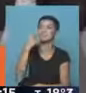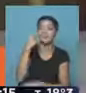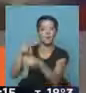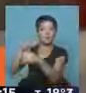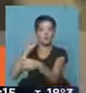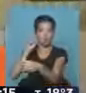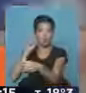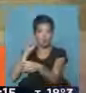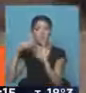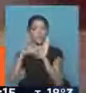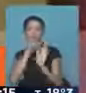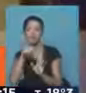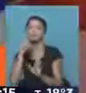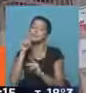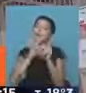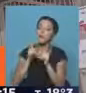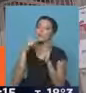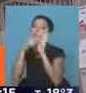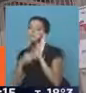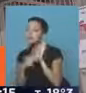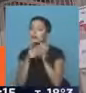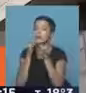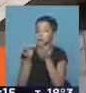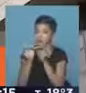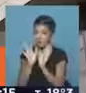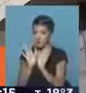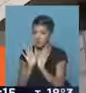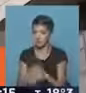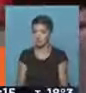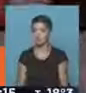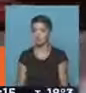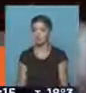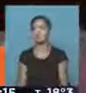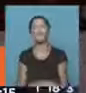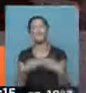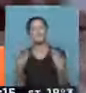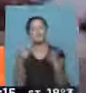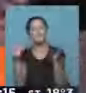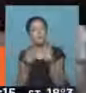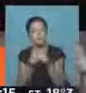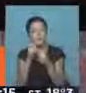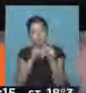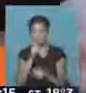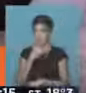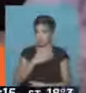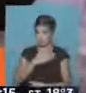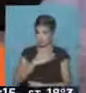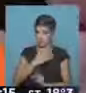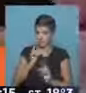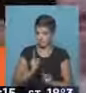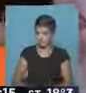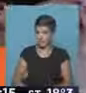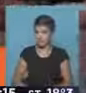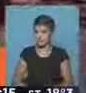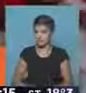Propone una serie de cosas que están inspiradas, y eso es lo que hace temer a mucha gente, incluso a mí mismo,